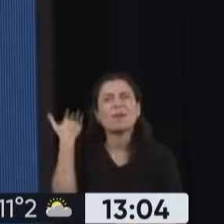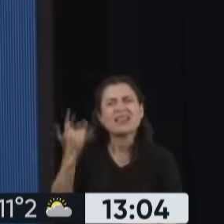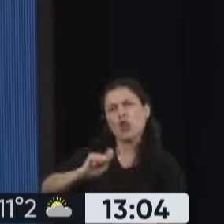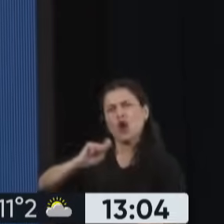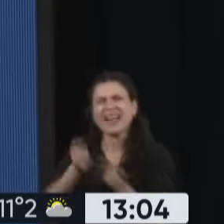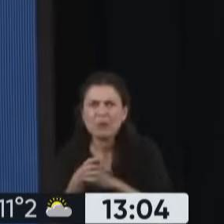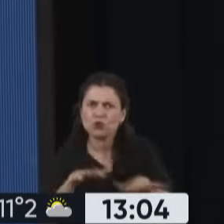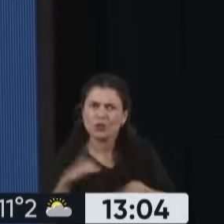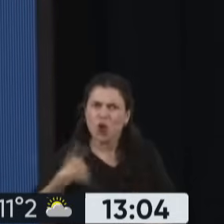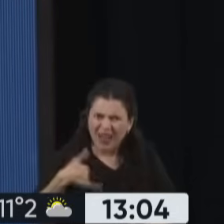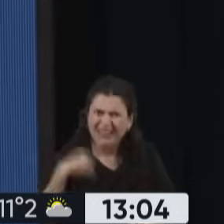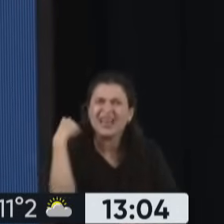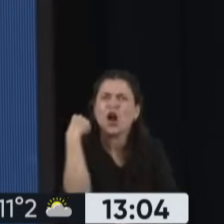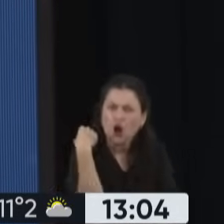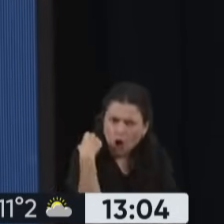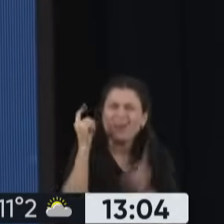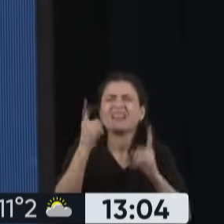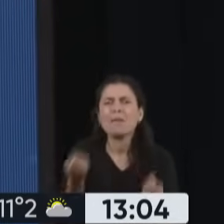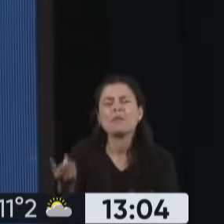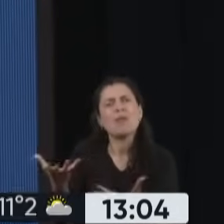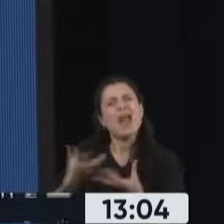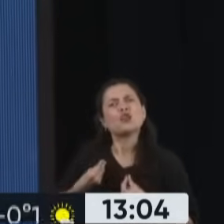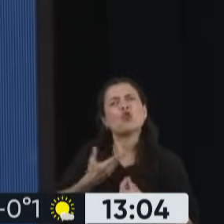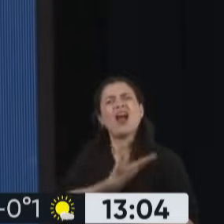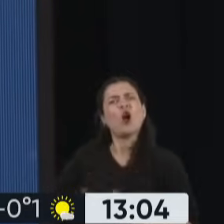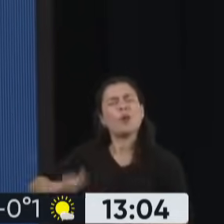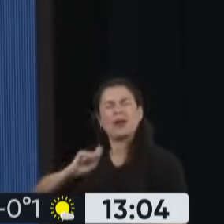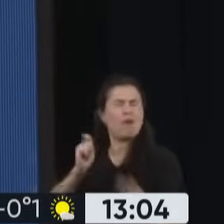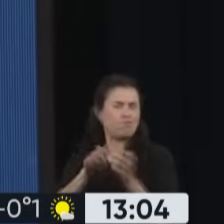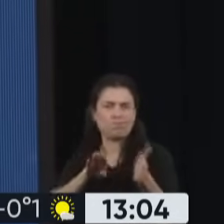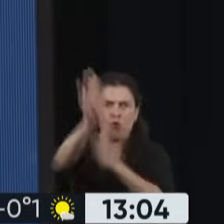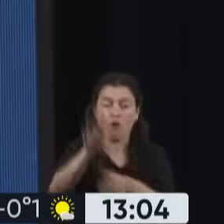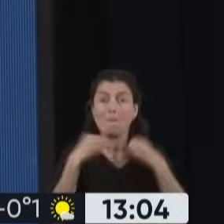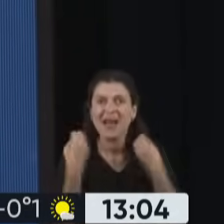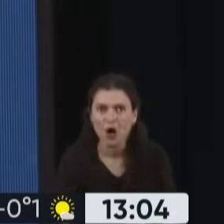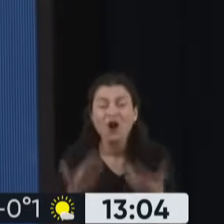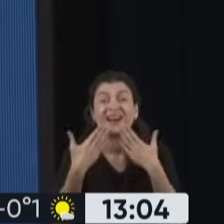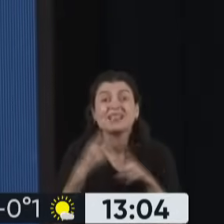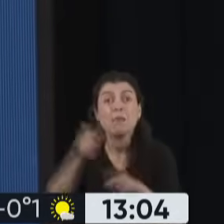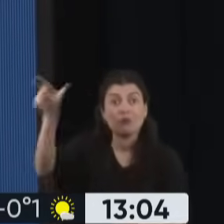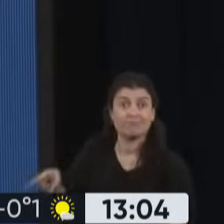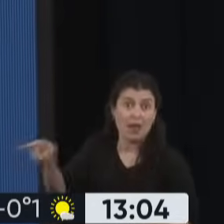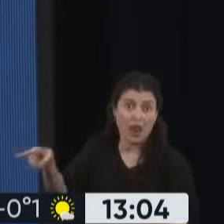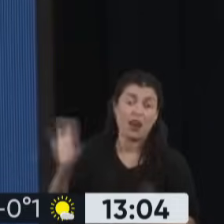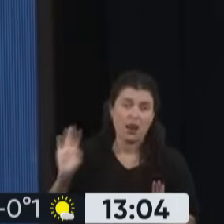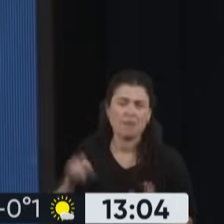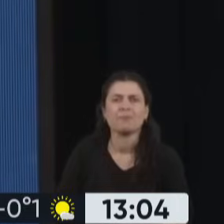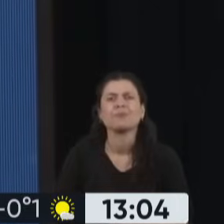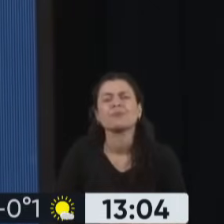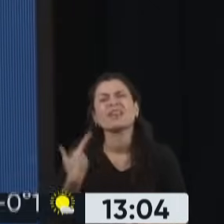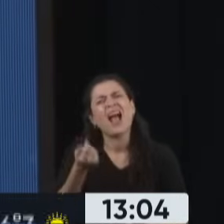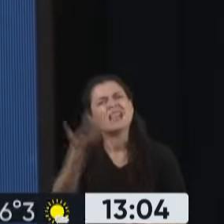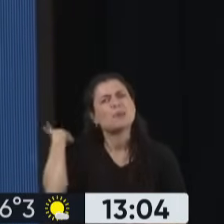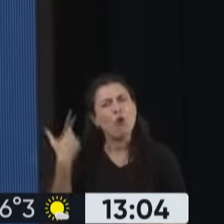este gobierno viaje a una velocidad sideral. Nosotros festejábamos hace poco 500 días de